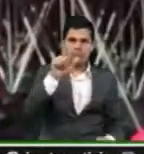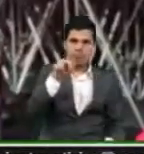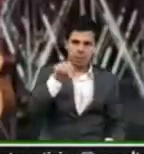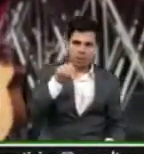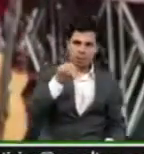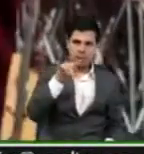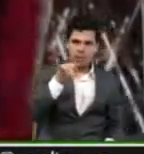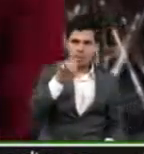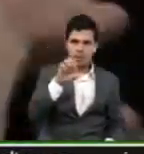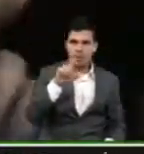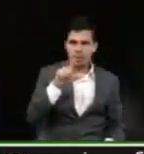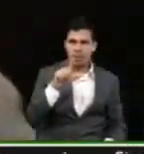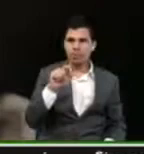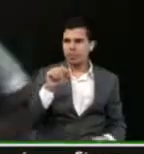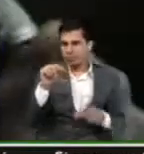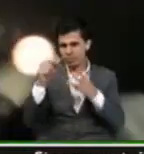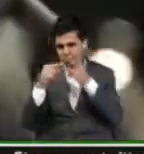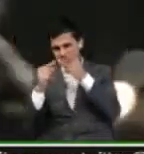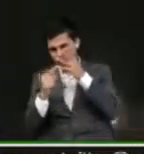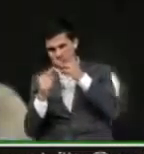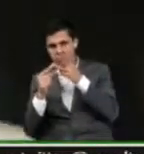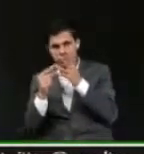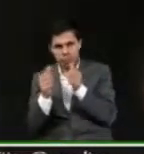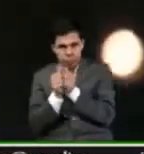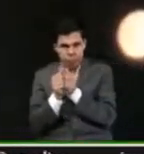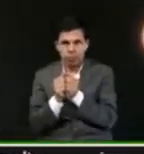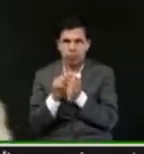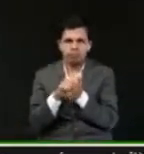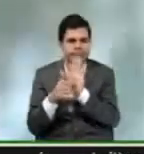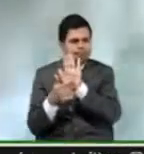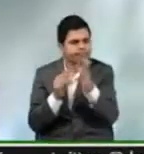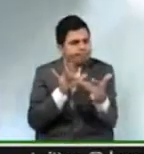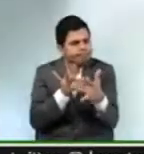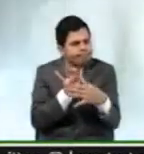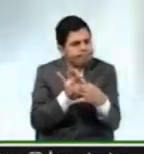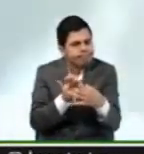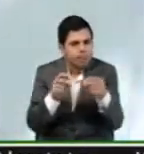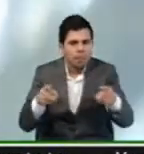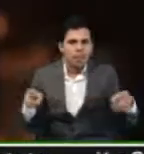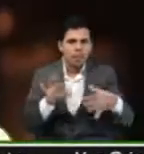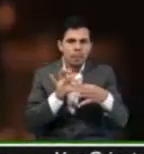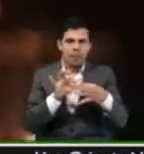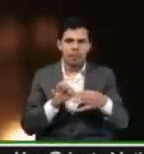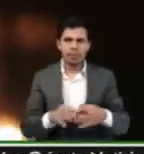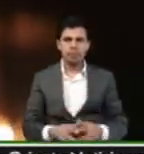querido acercarse un poco más a sus fanáticos. Comencemos por la ropa.